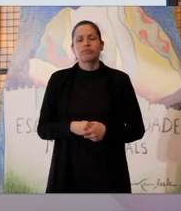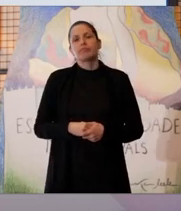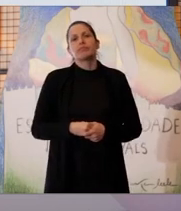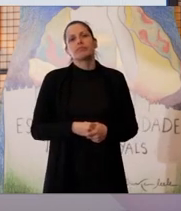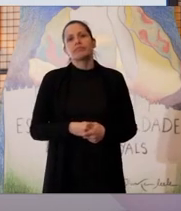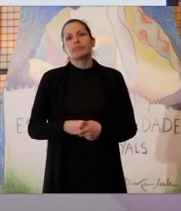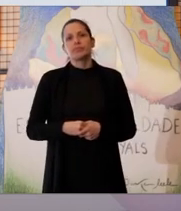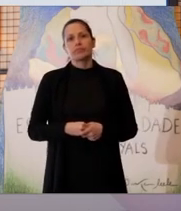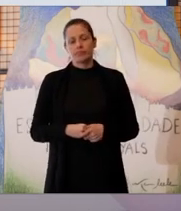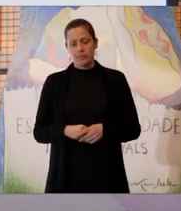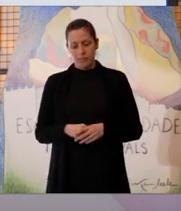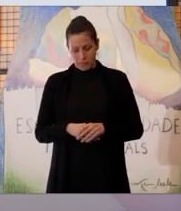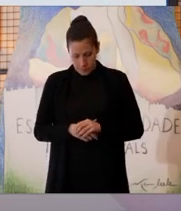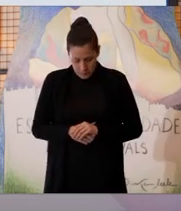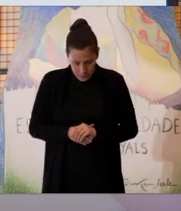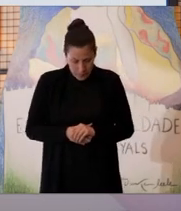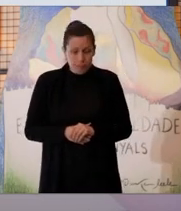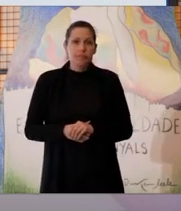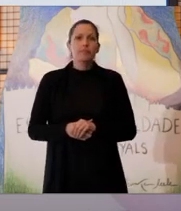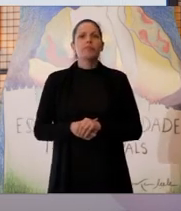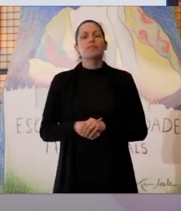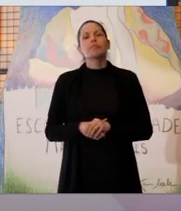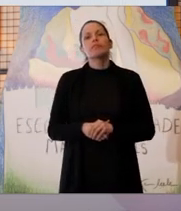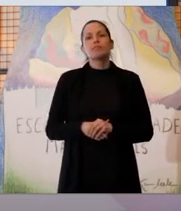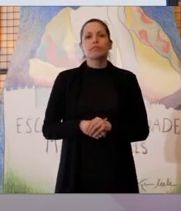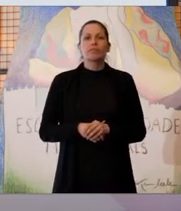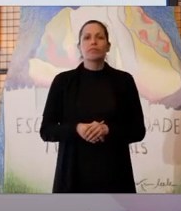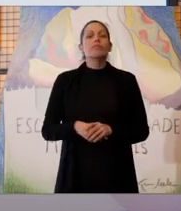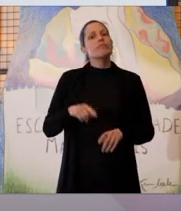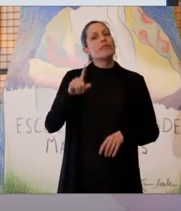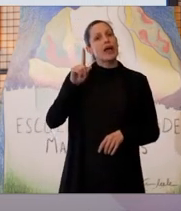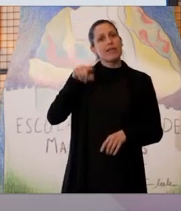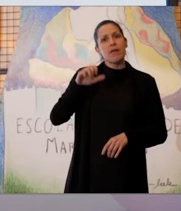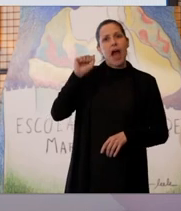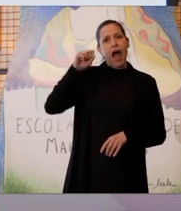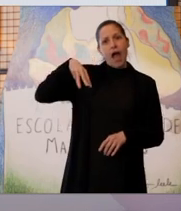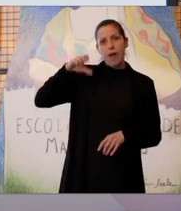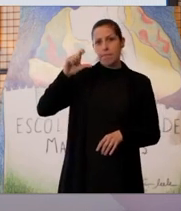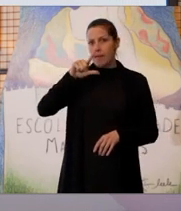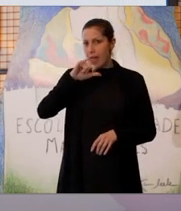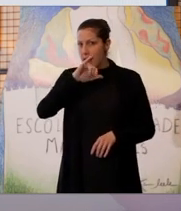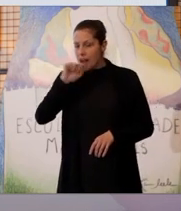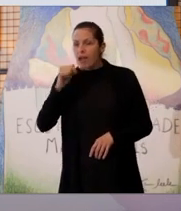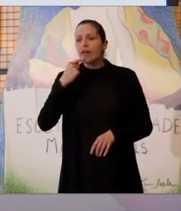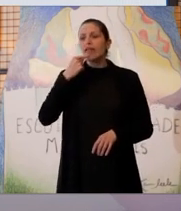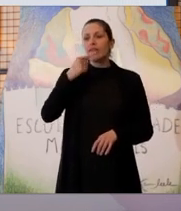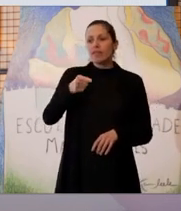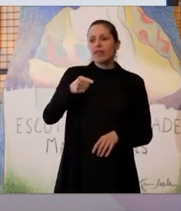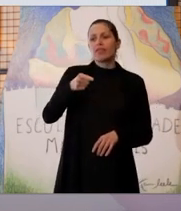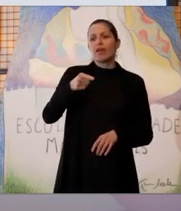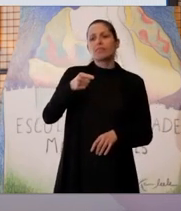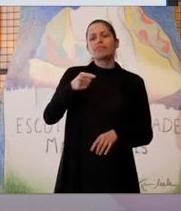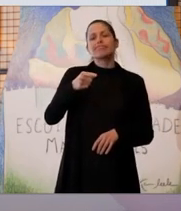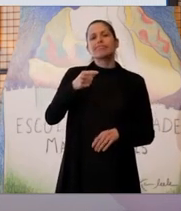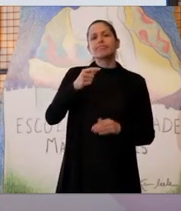lo he pasado dice Amelia valcárcel además que en la paridad la discriminación positiva no